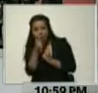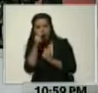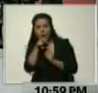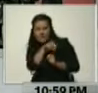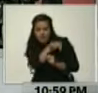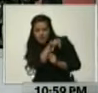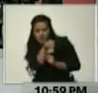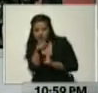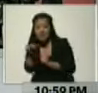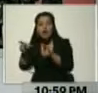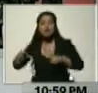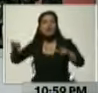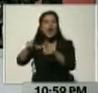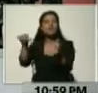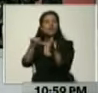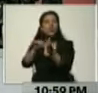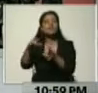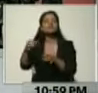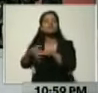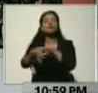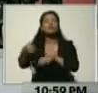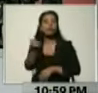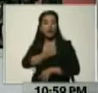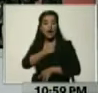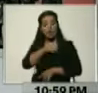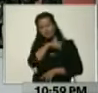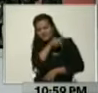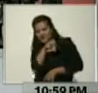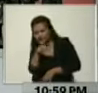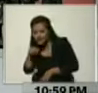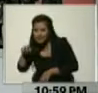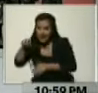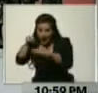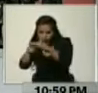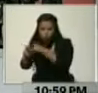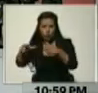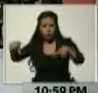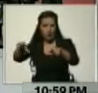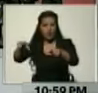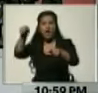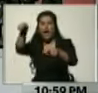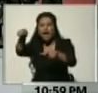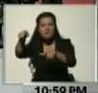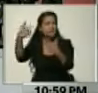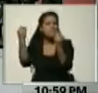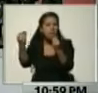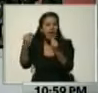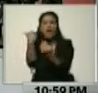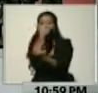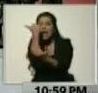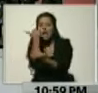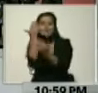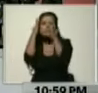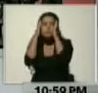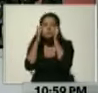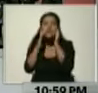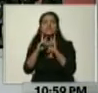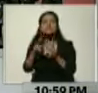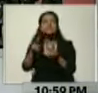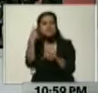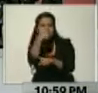Los Palos Grandes en el municipio de Chacao. No fue a tratamiento facial, tampoco se realizó limpieza de cutis. Esto como que está